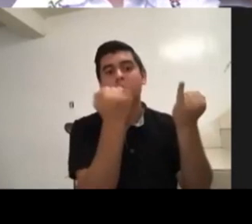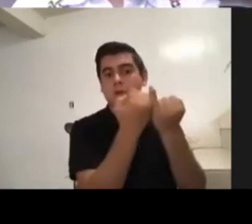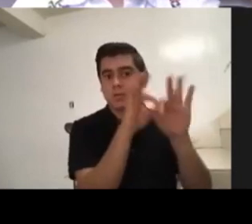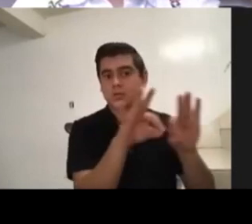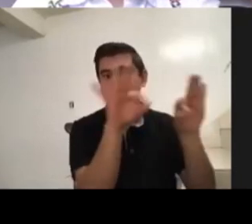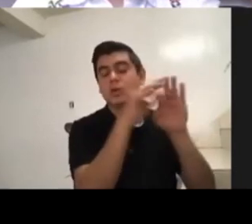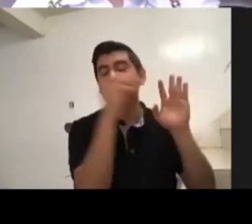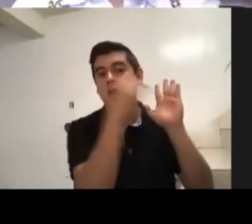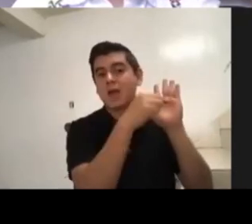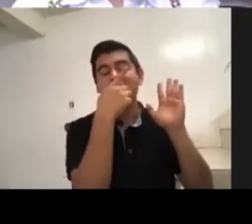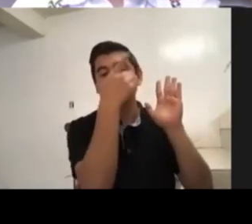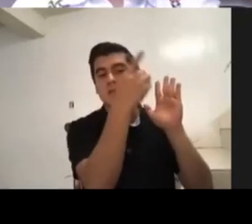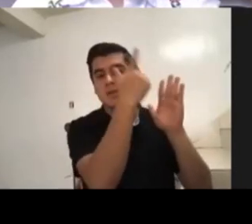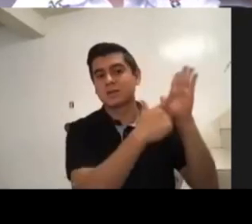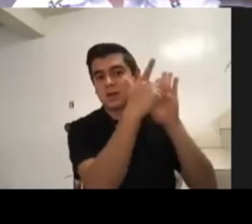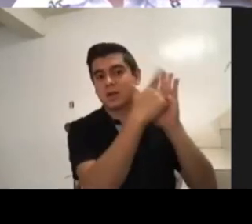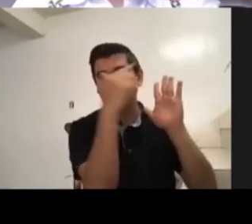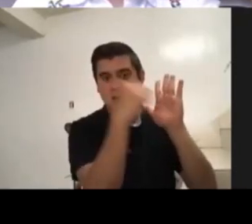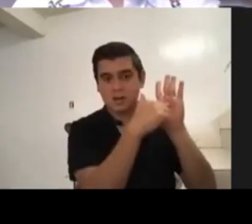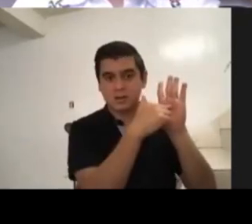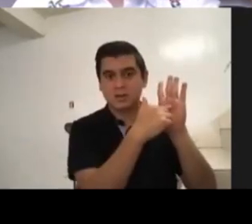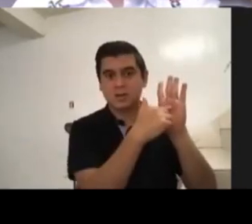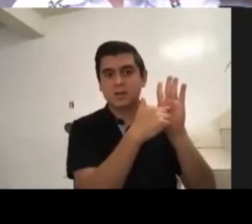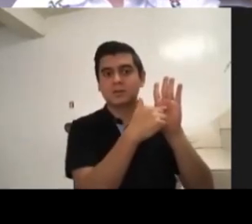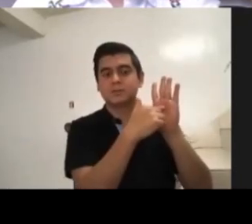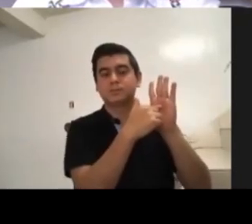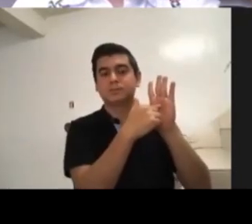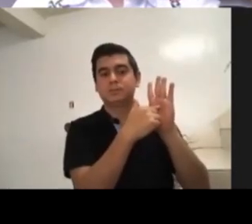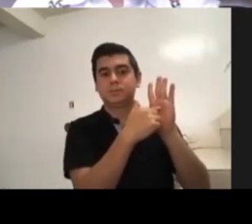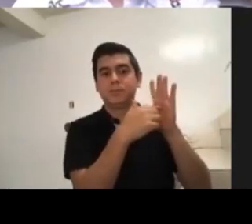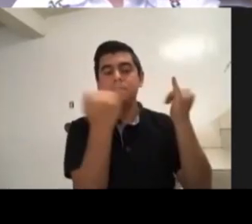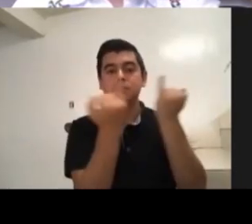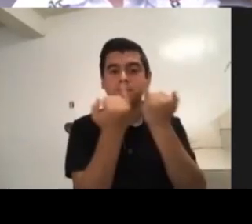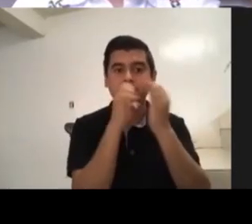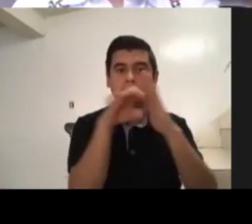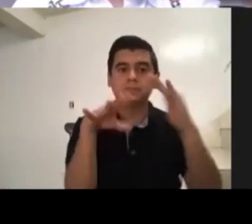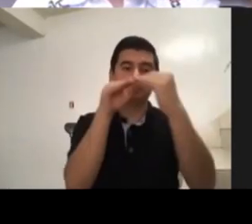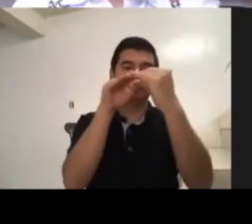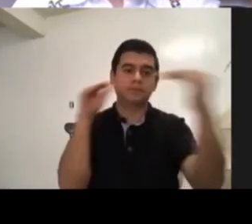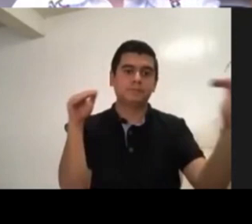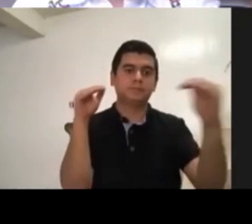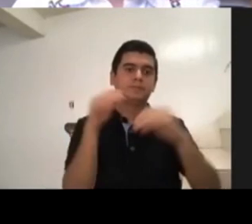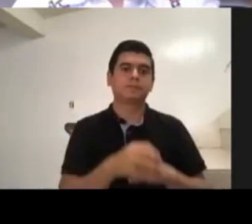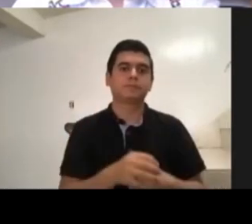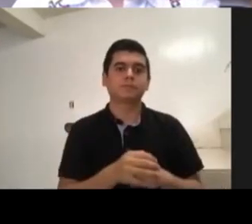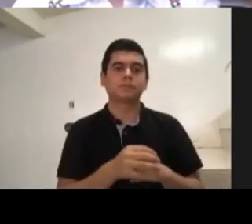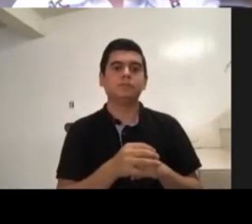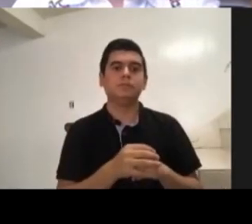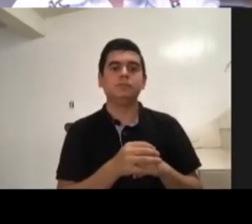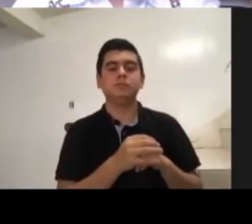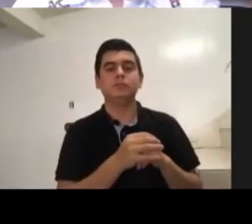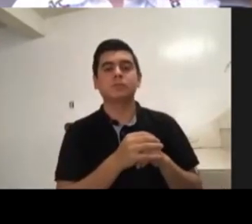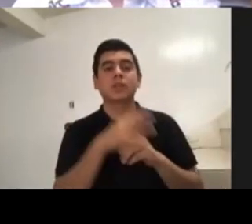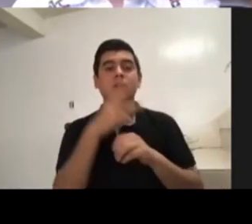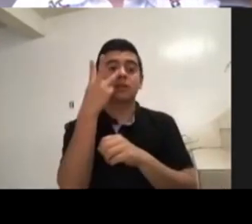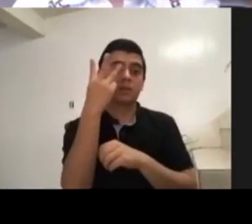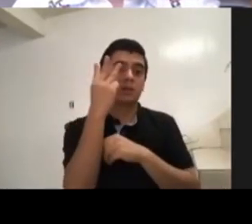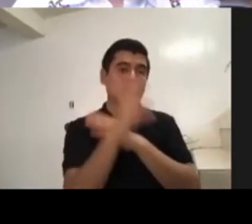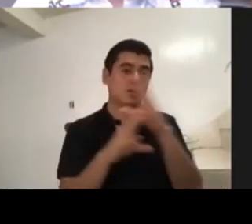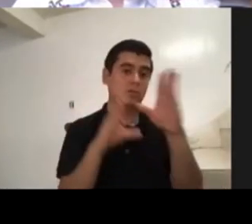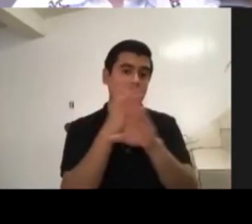nacional que queremos. Se define la equidad como propósito. Y la tercera gran noticia es que